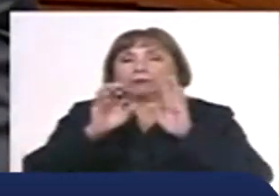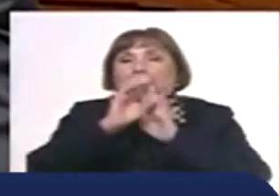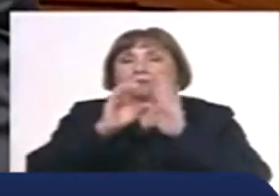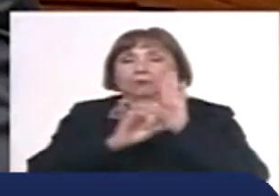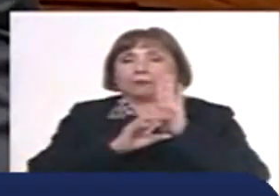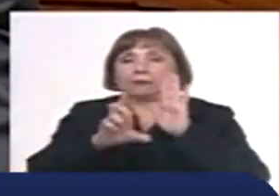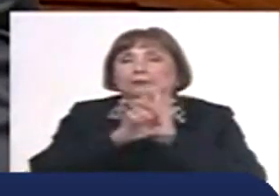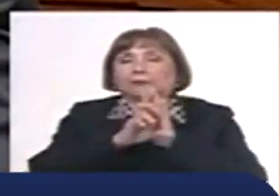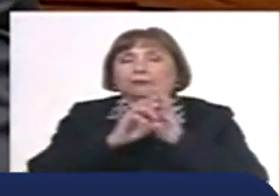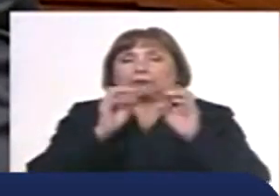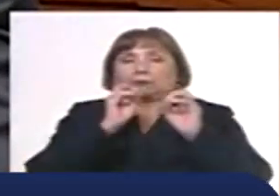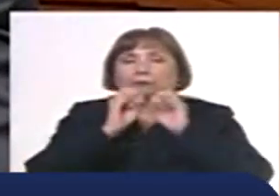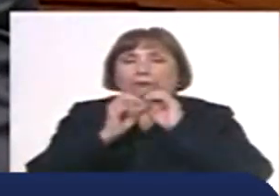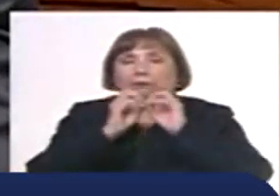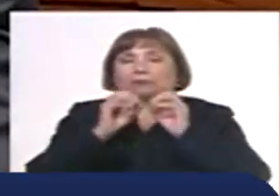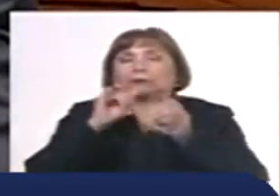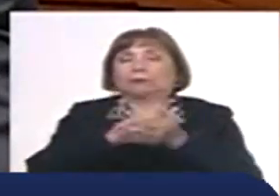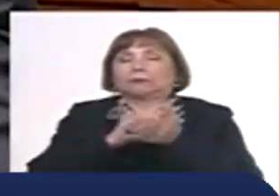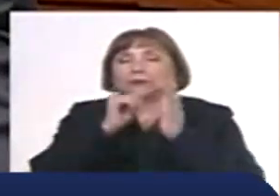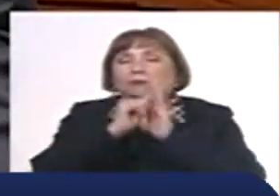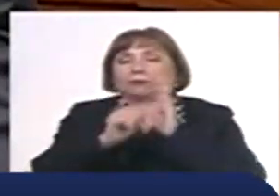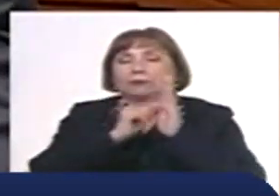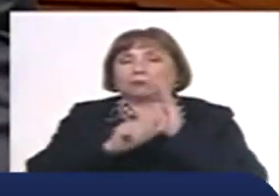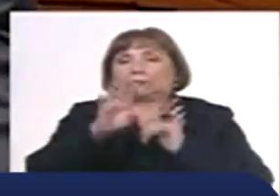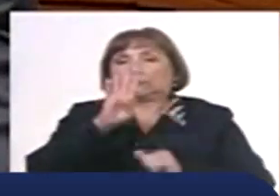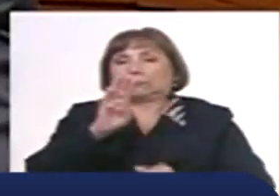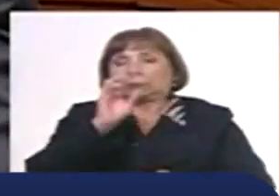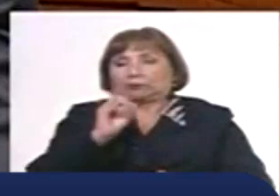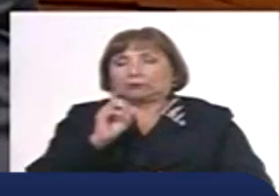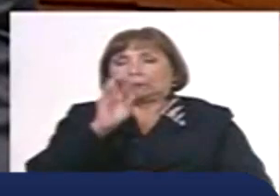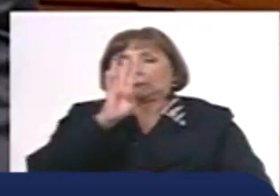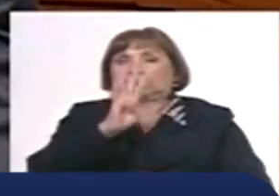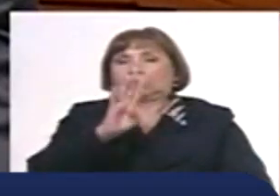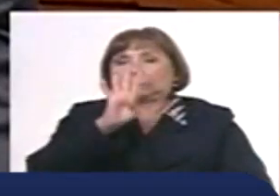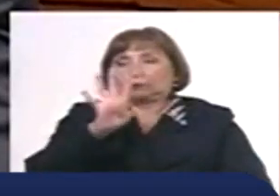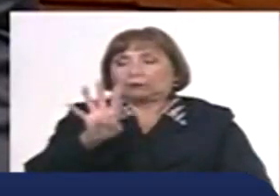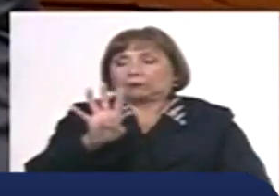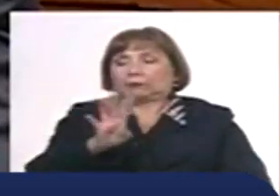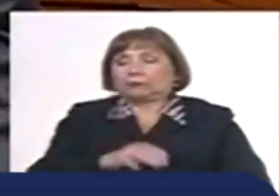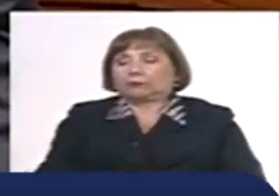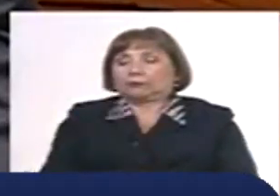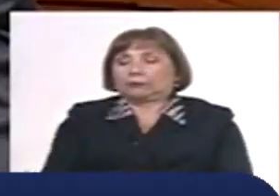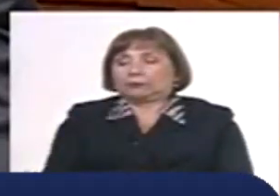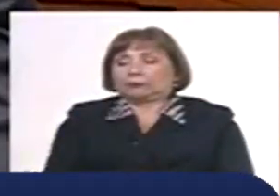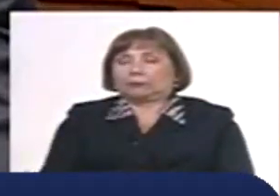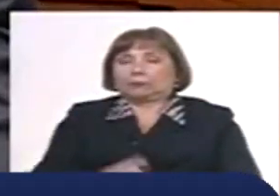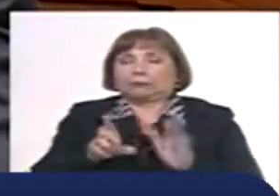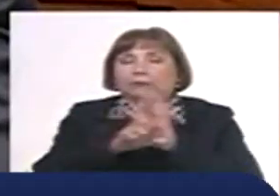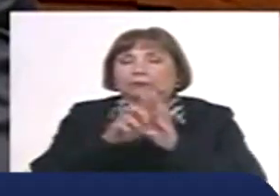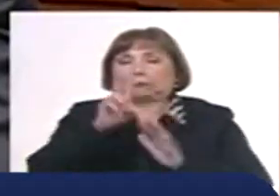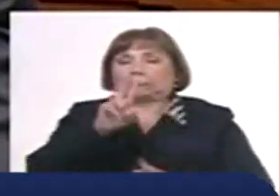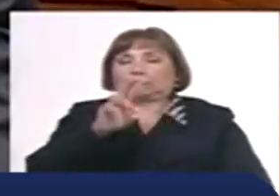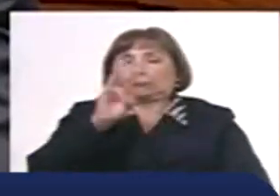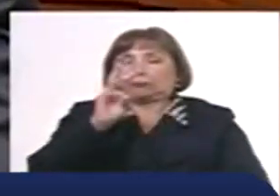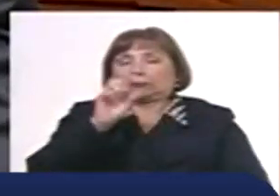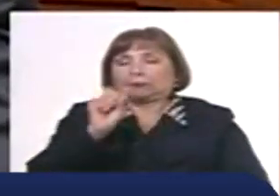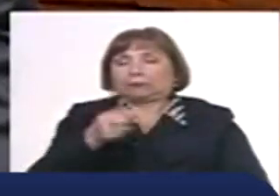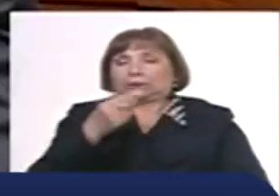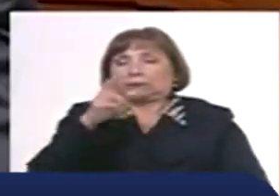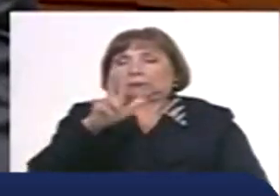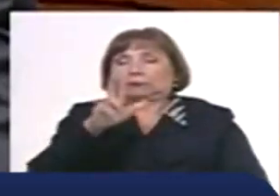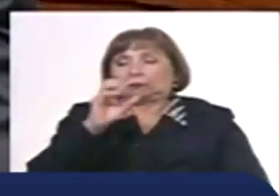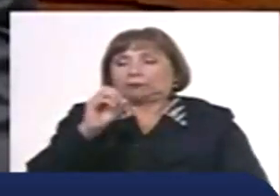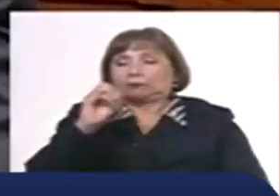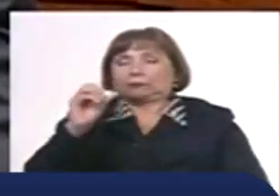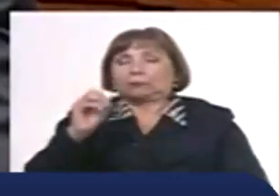constitucional regulado en los artículos 40 y 44 de la ley